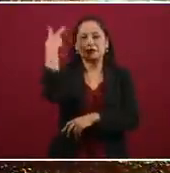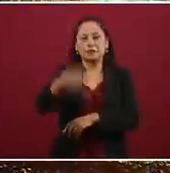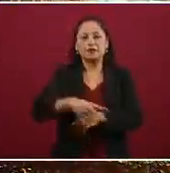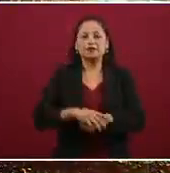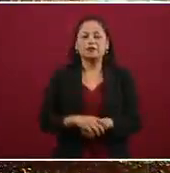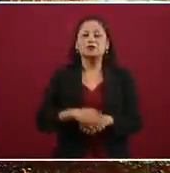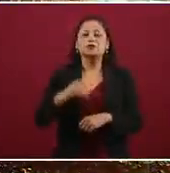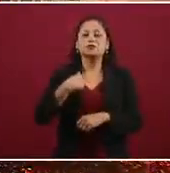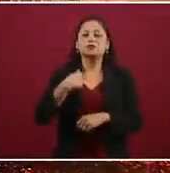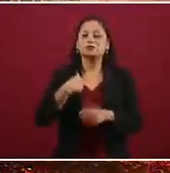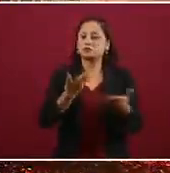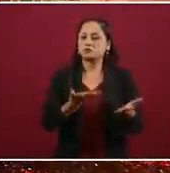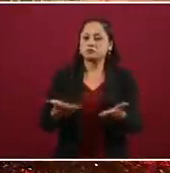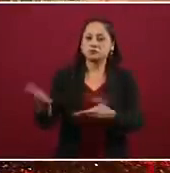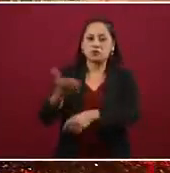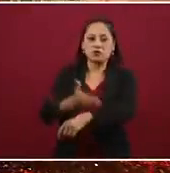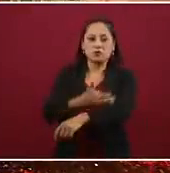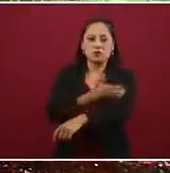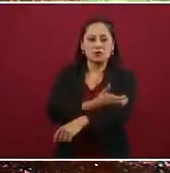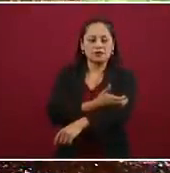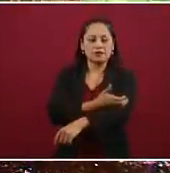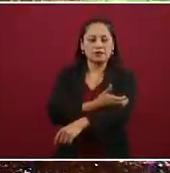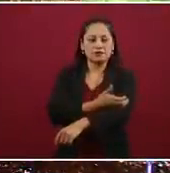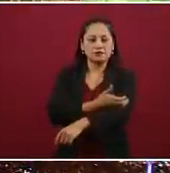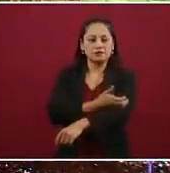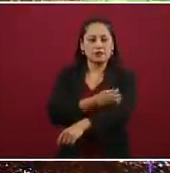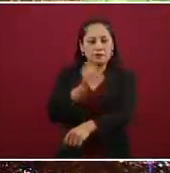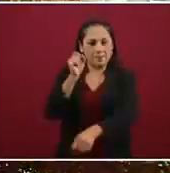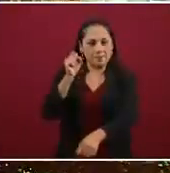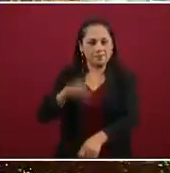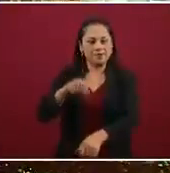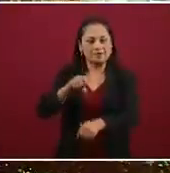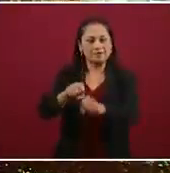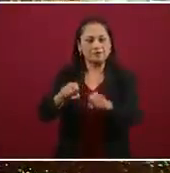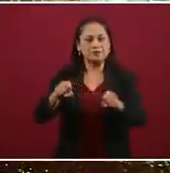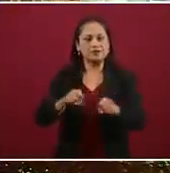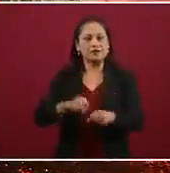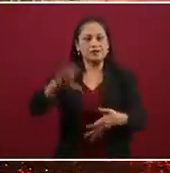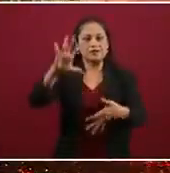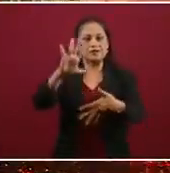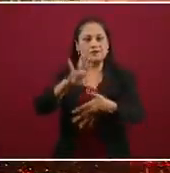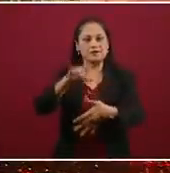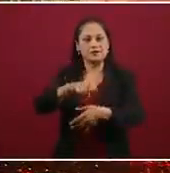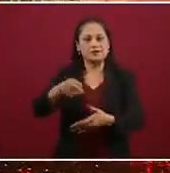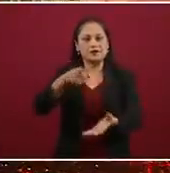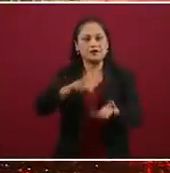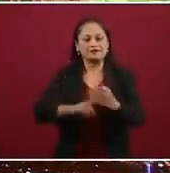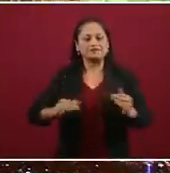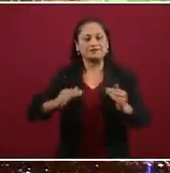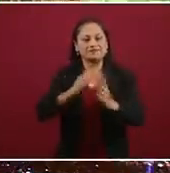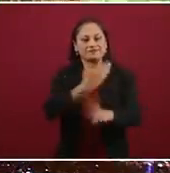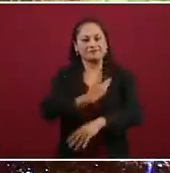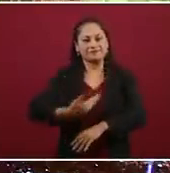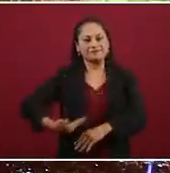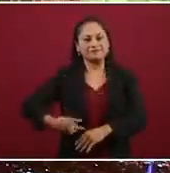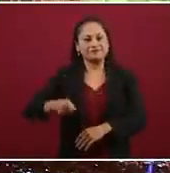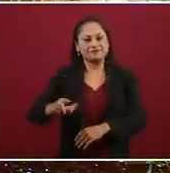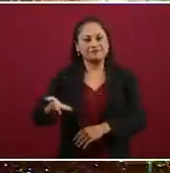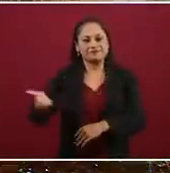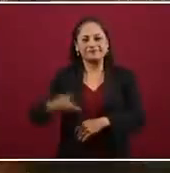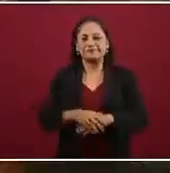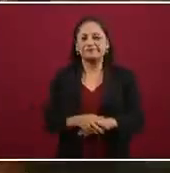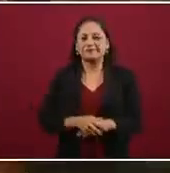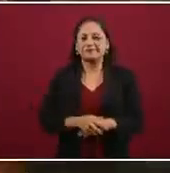mis compañeros a otra parte de este Salón Panamericano de Palacio Nacional.